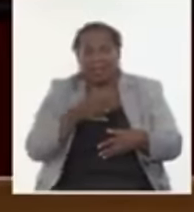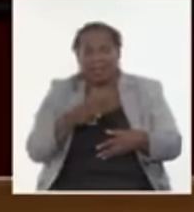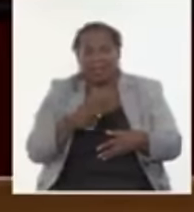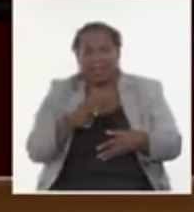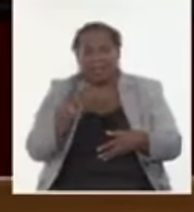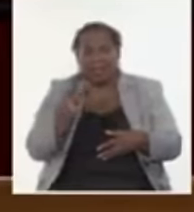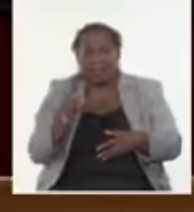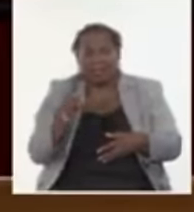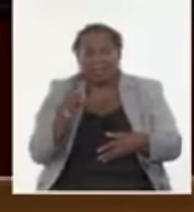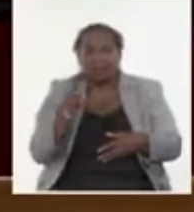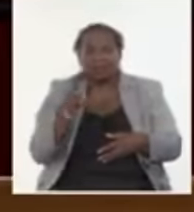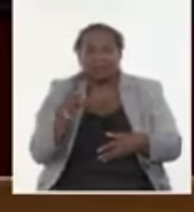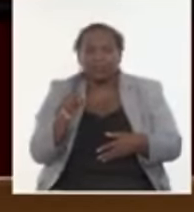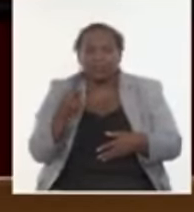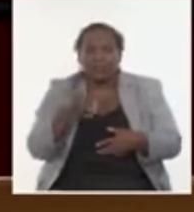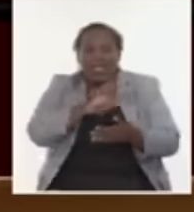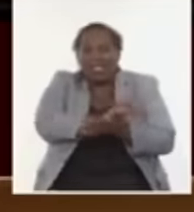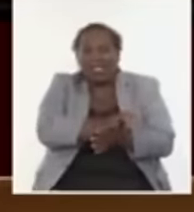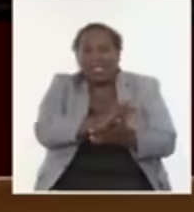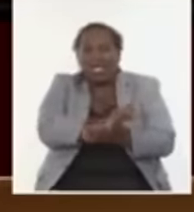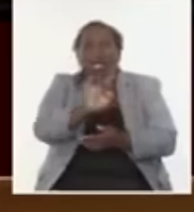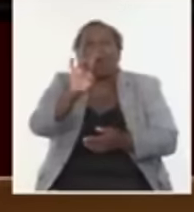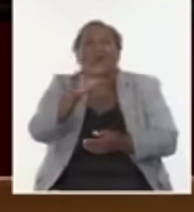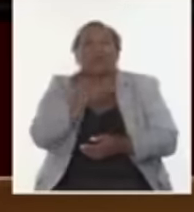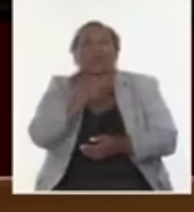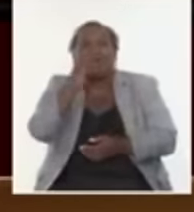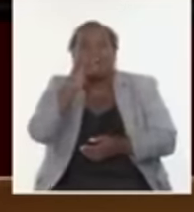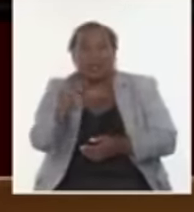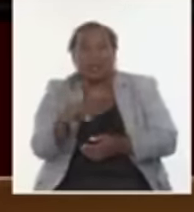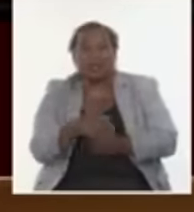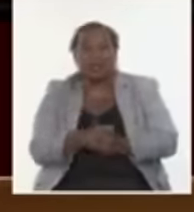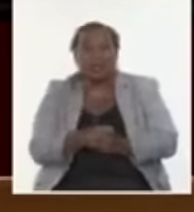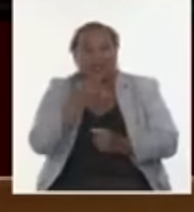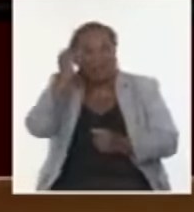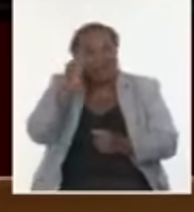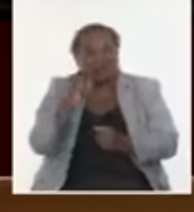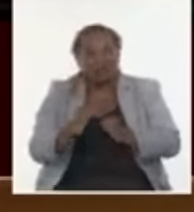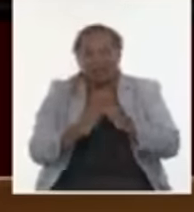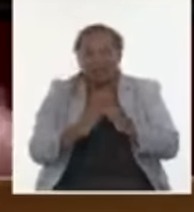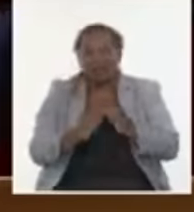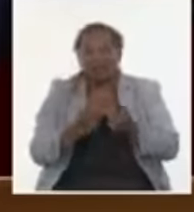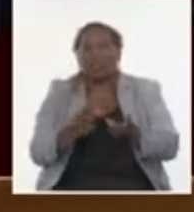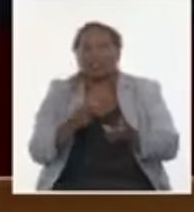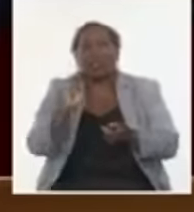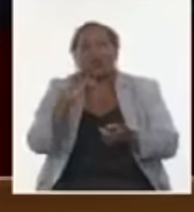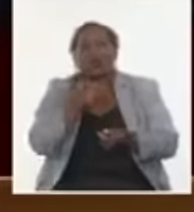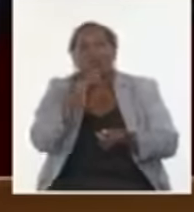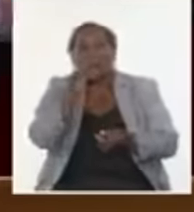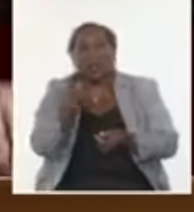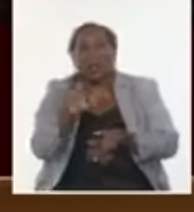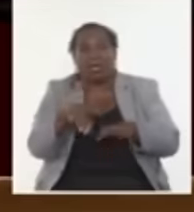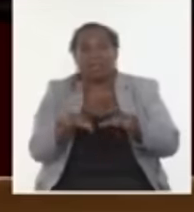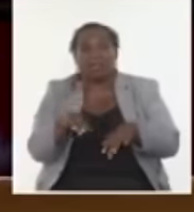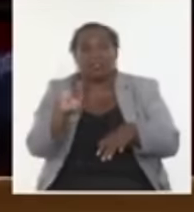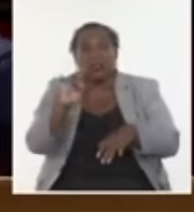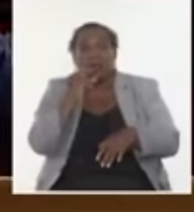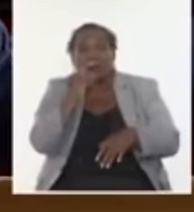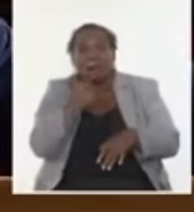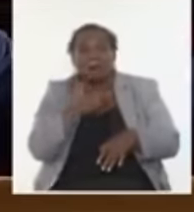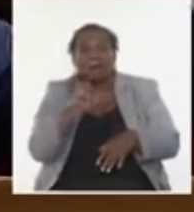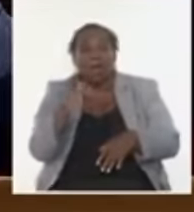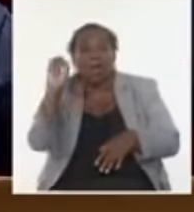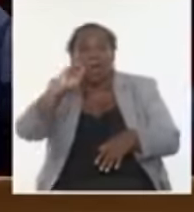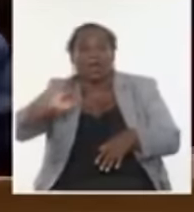UEB. El análisis más profundo tenemos que hacer en la UEB, que a veces las empresas están en La Habana, las UEB están en el oriente del país,